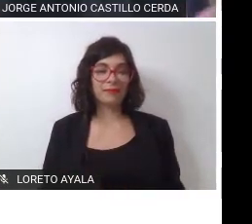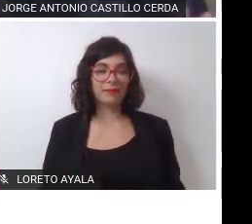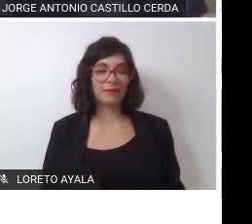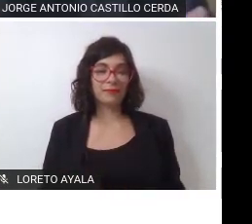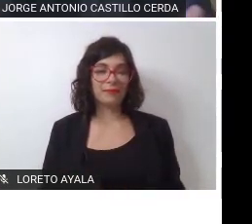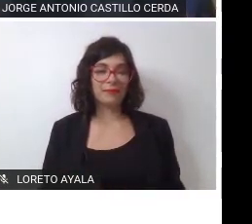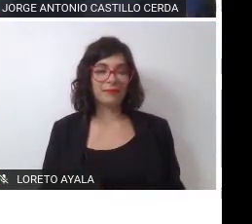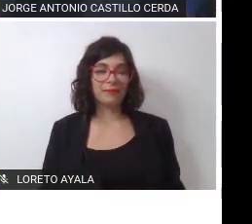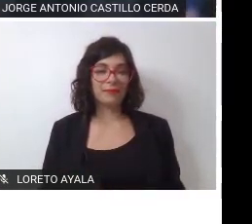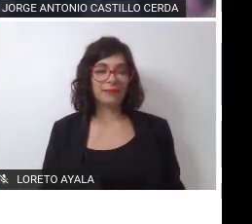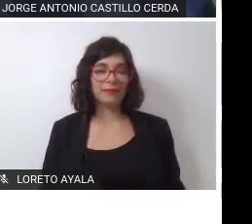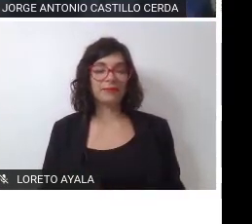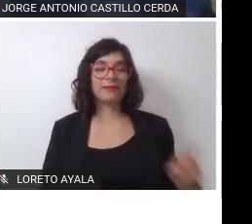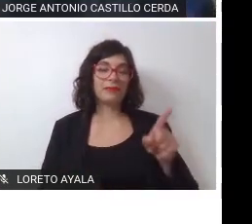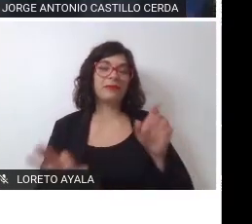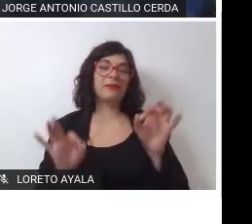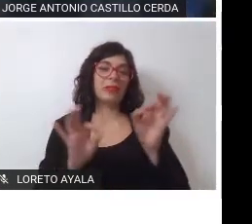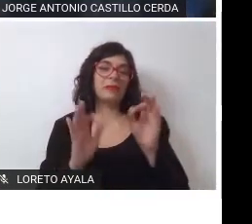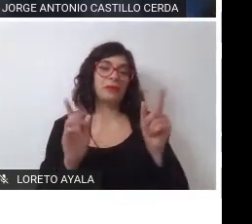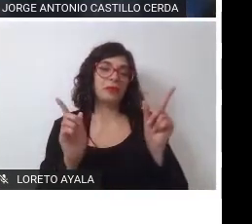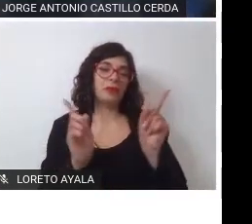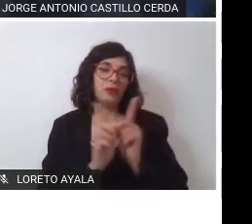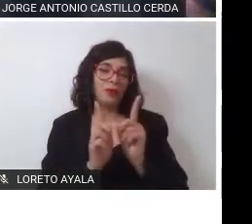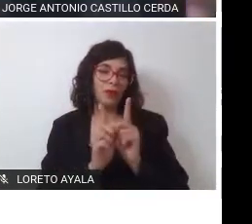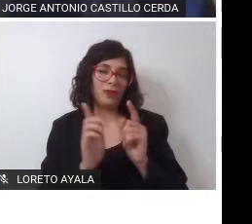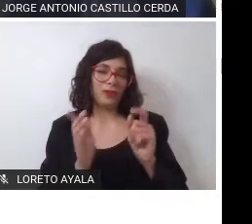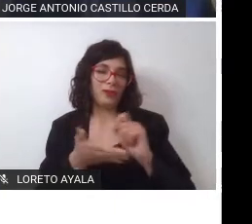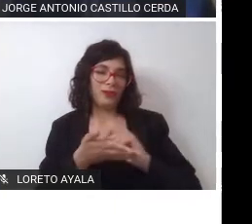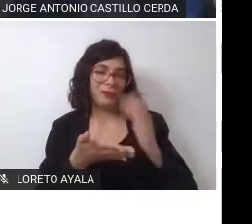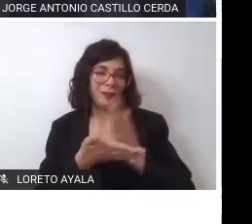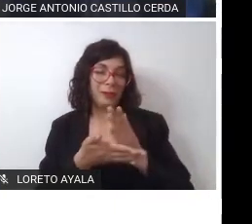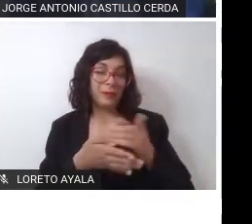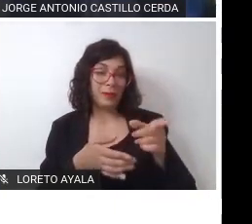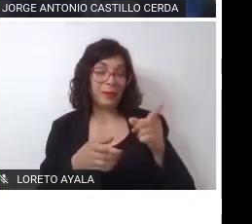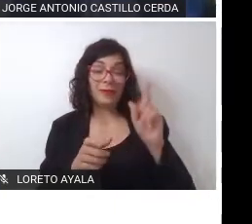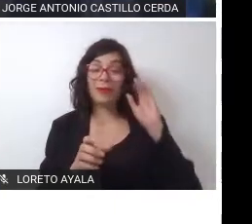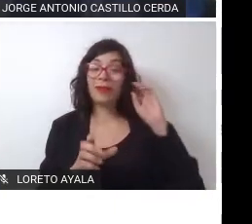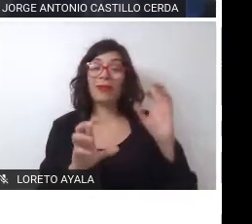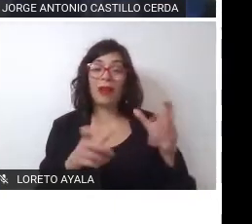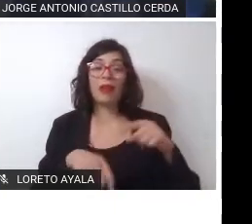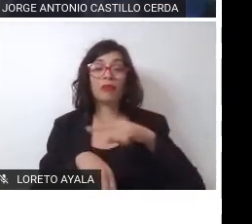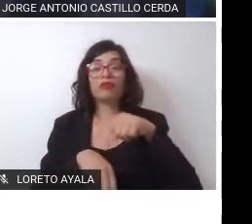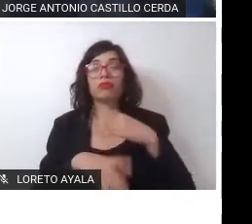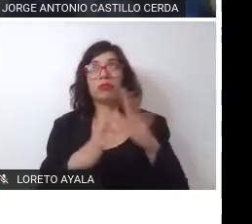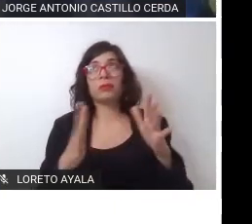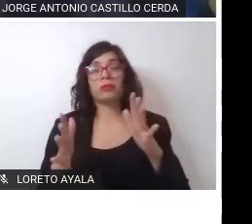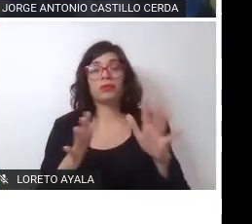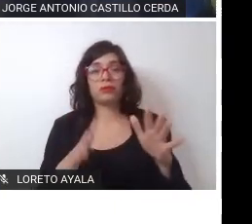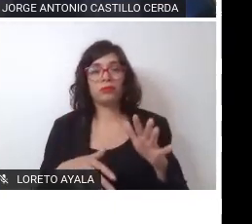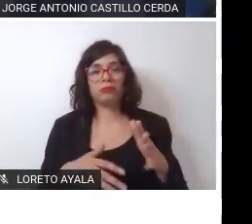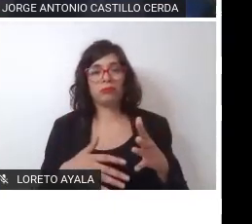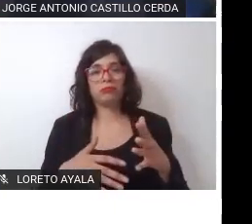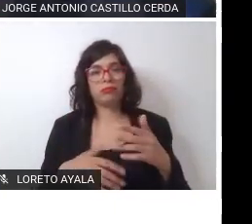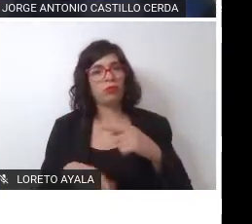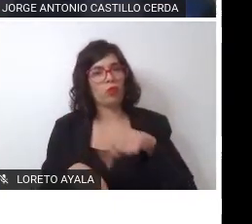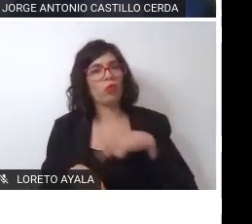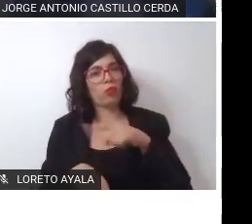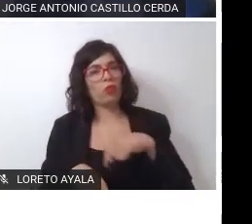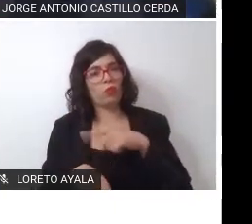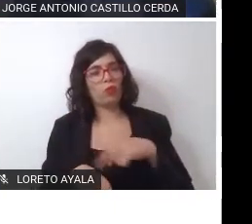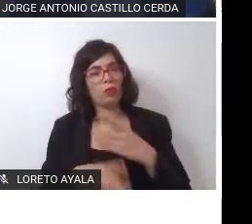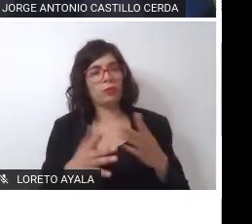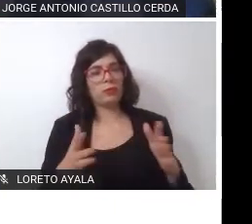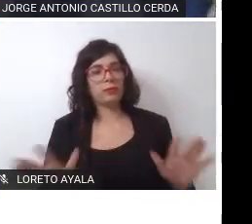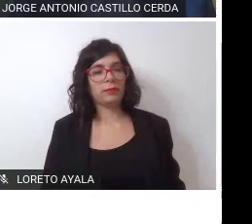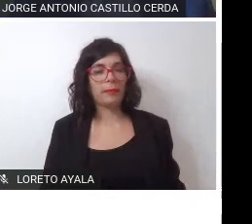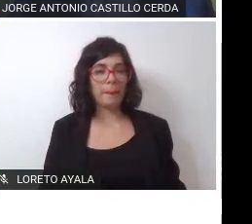un compendio de la clase. La clase dura, la cápsula radial dura un buen rato.